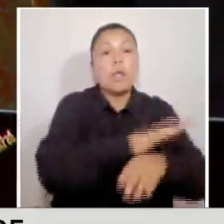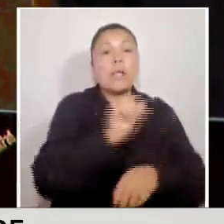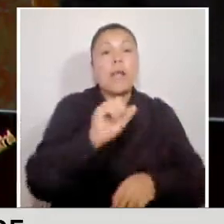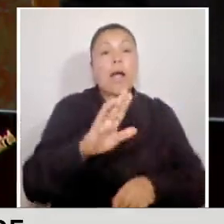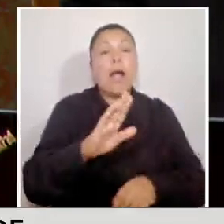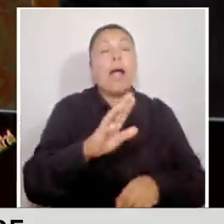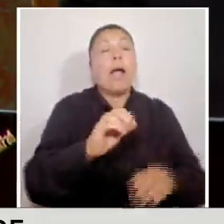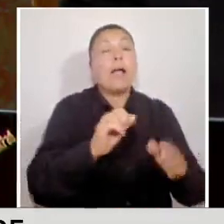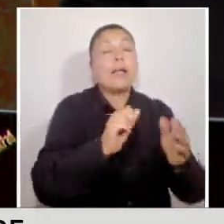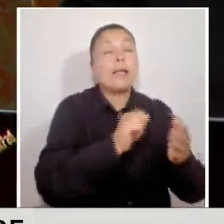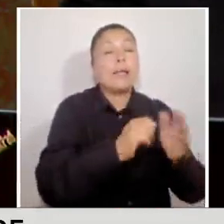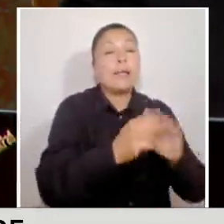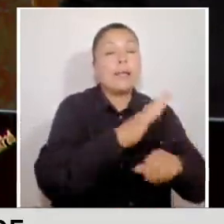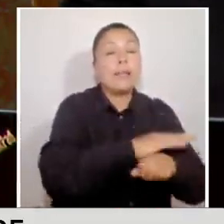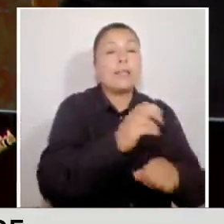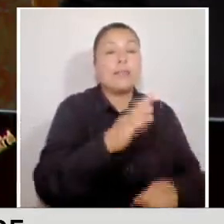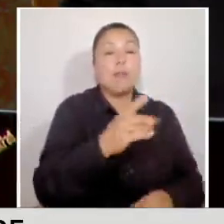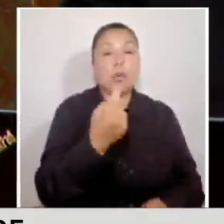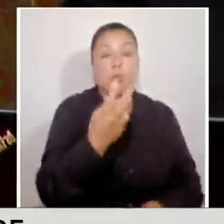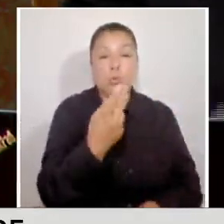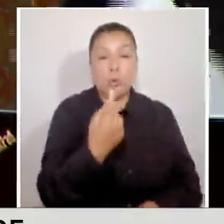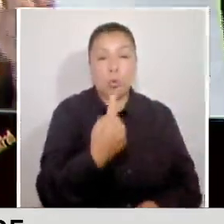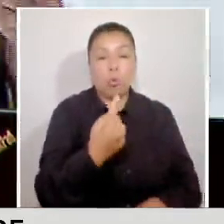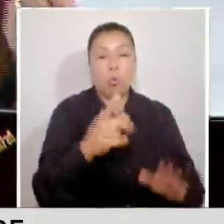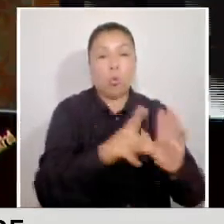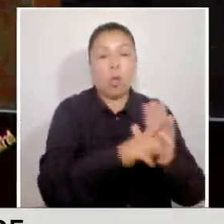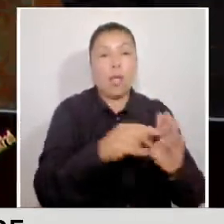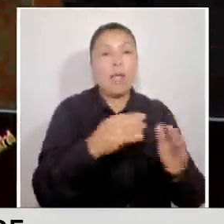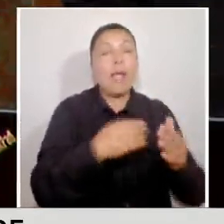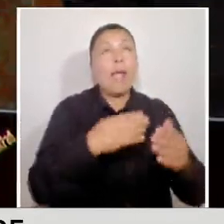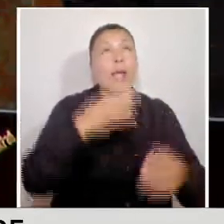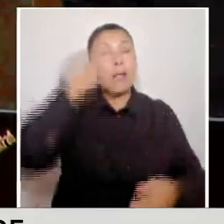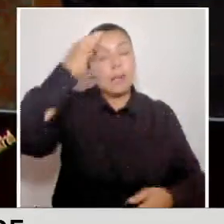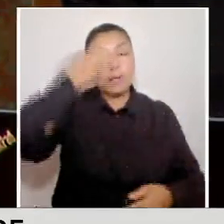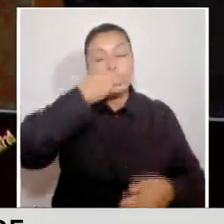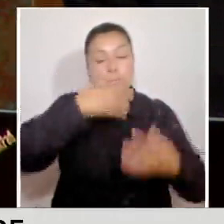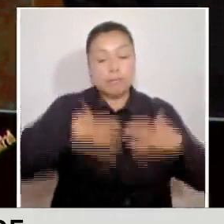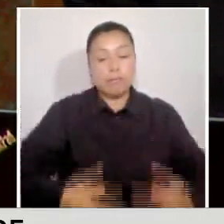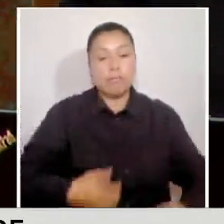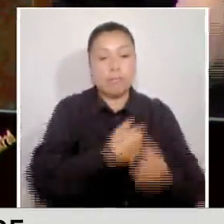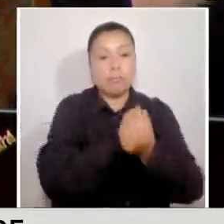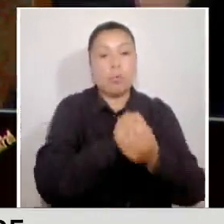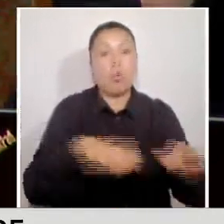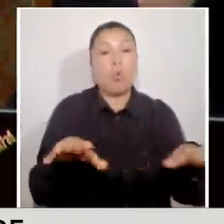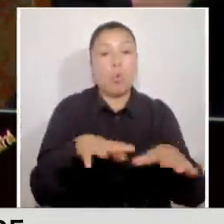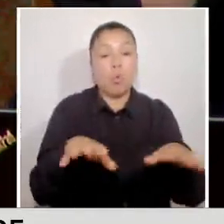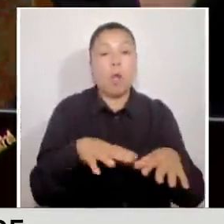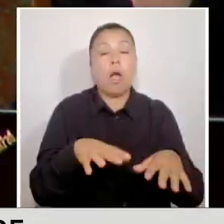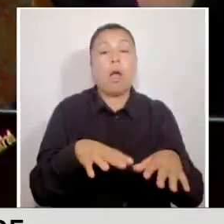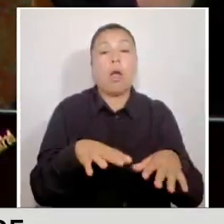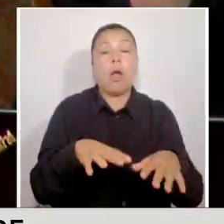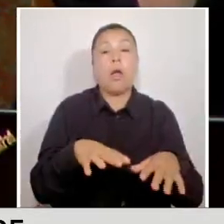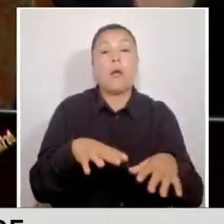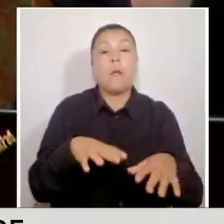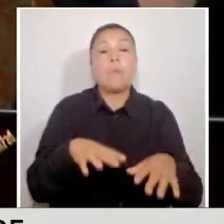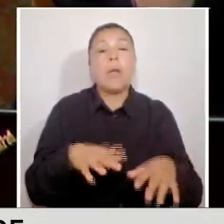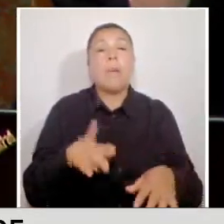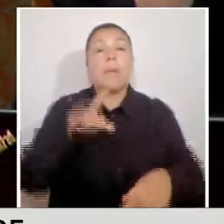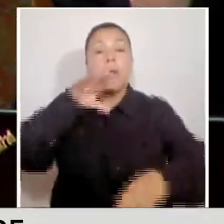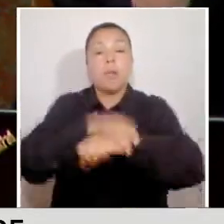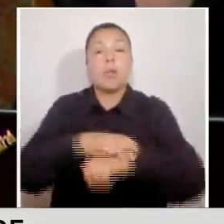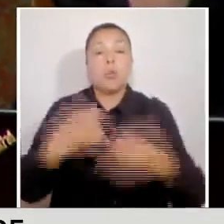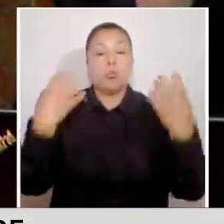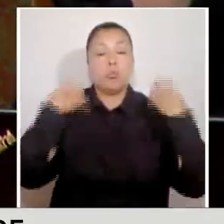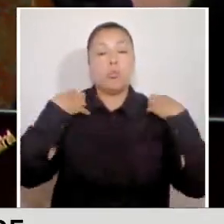número 1 de la Ley Orgánica de gendarmería de chile y que resultaren útiles para la detención de los responsables y o la